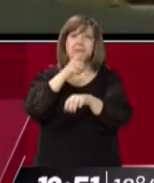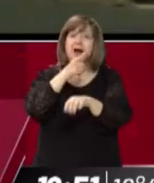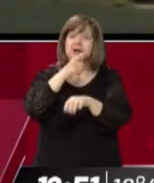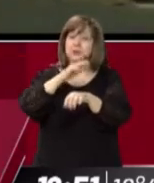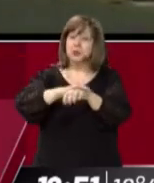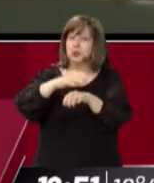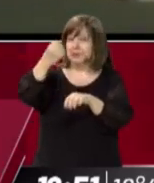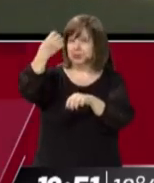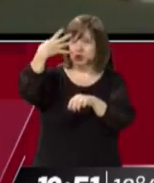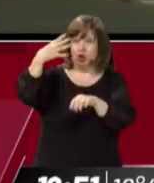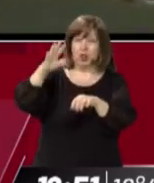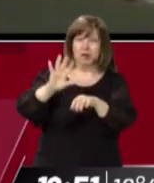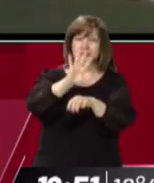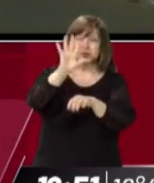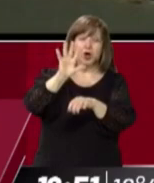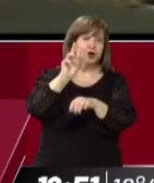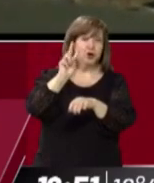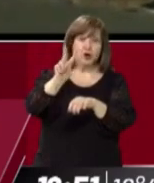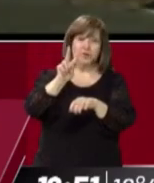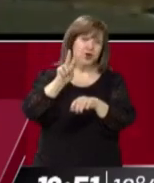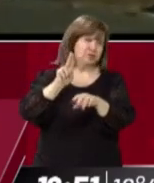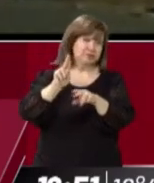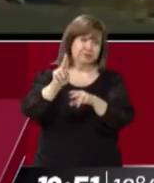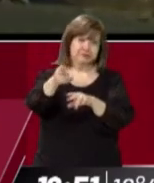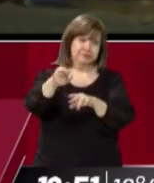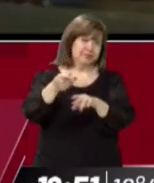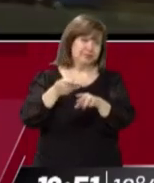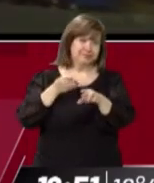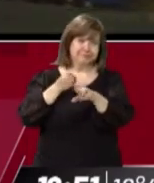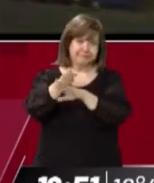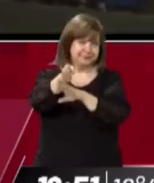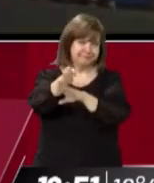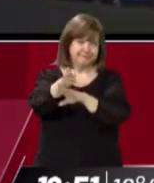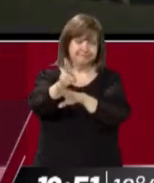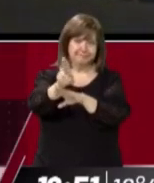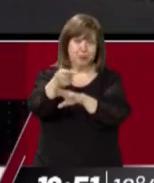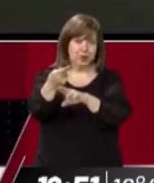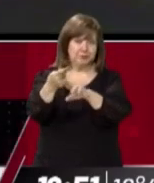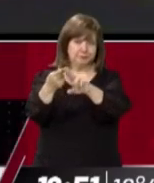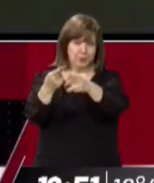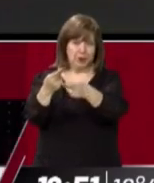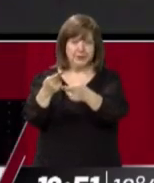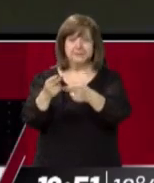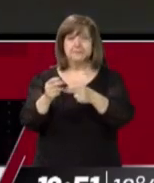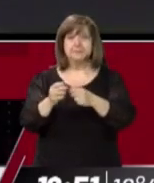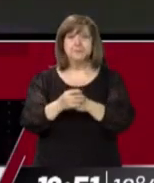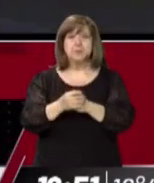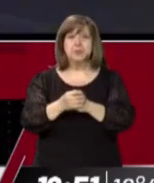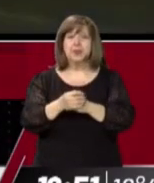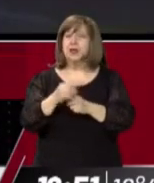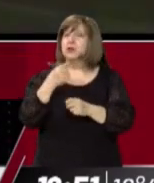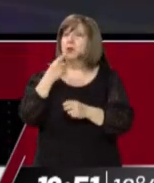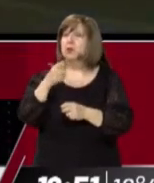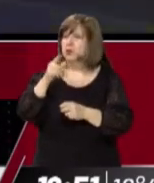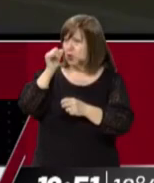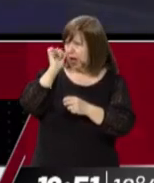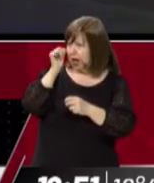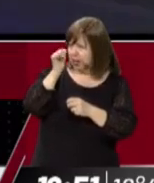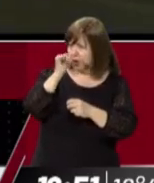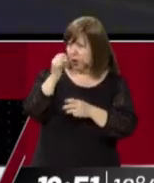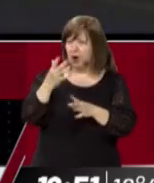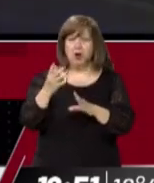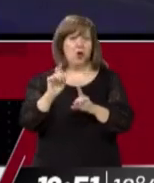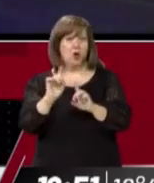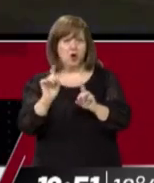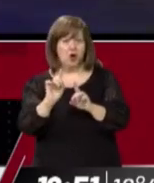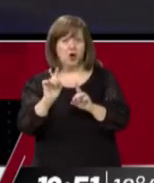aconteció, y bueno, que la gente acá estaba lamentando también tremendamente, ¿no? No alcancé a preguntar, pero entiendo que decían que no parecía alcoholizada la persona, que ya,